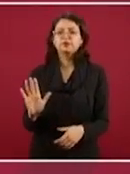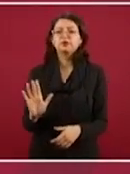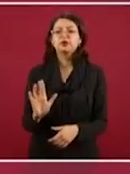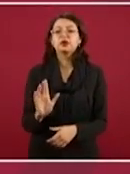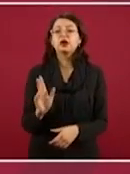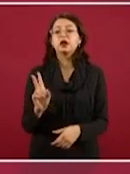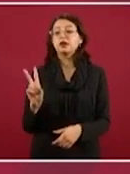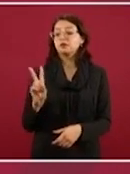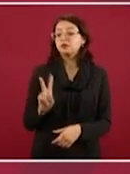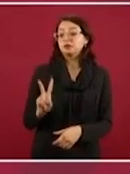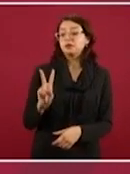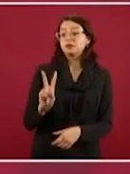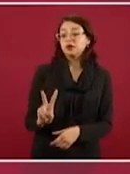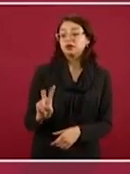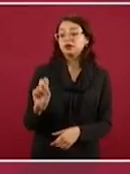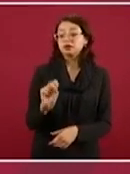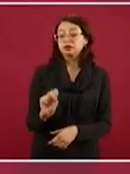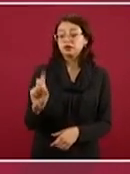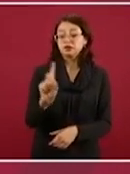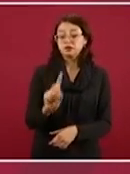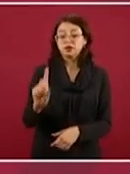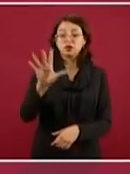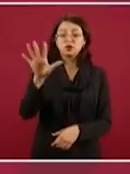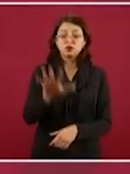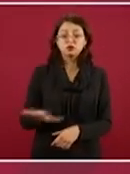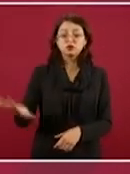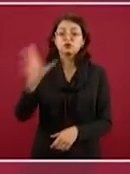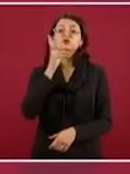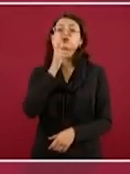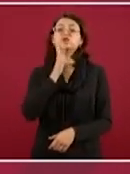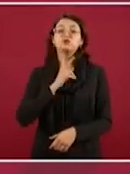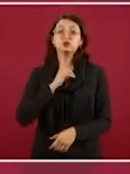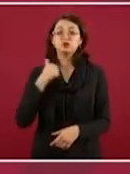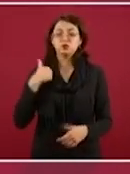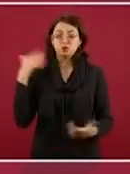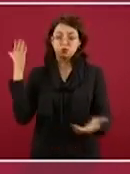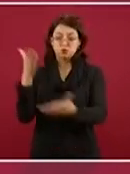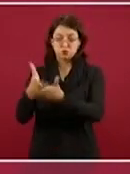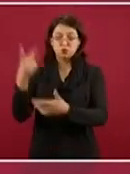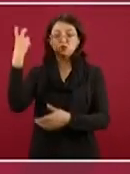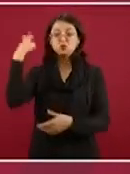gira por la zona petrolera. Están invitados.